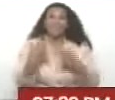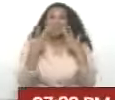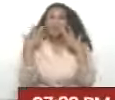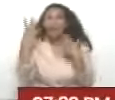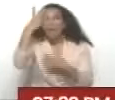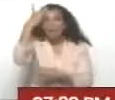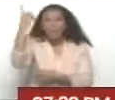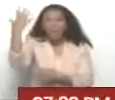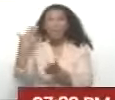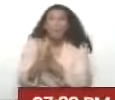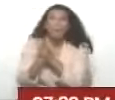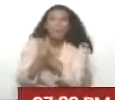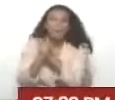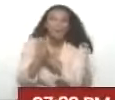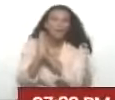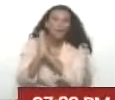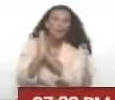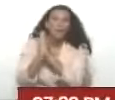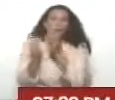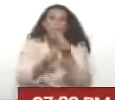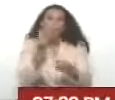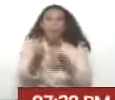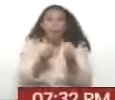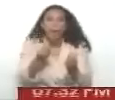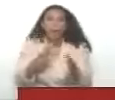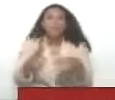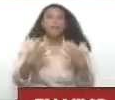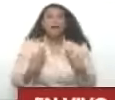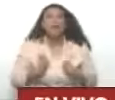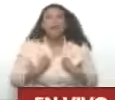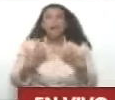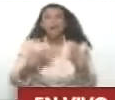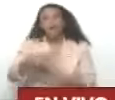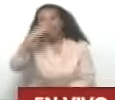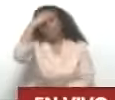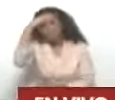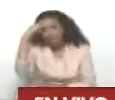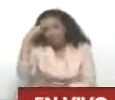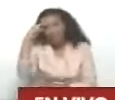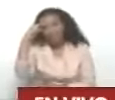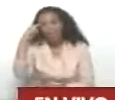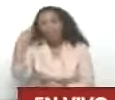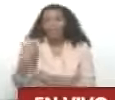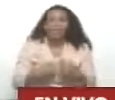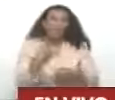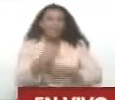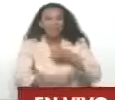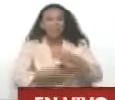mío, ¿cómo hacemos para llegar vivos al estadio?